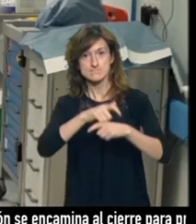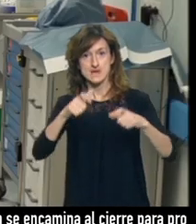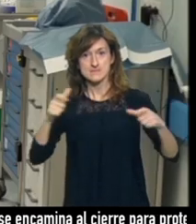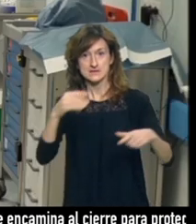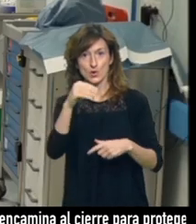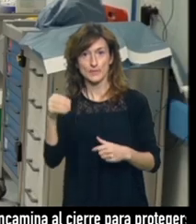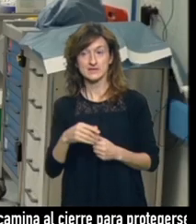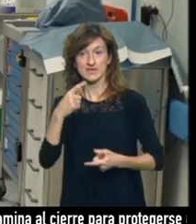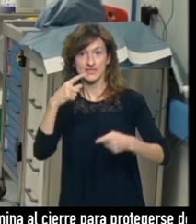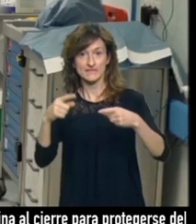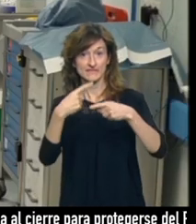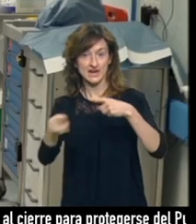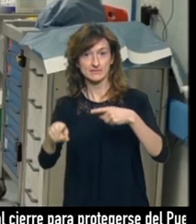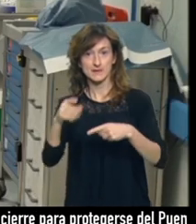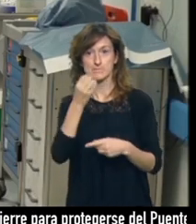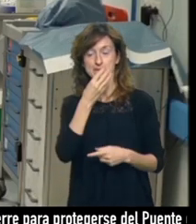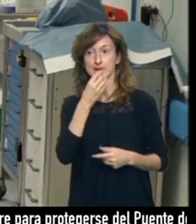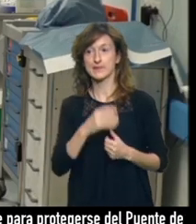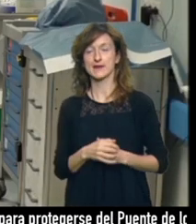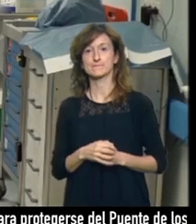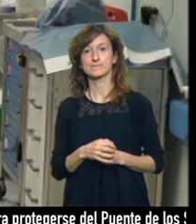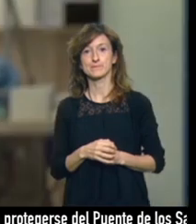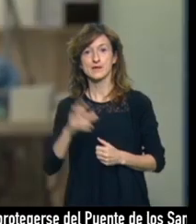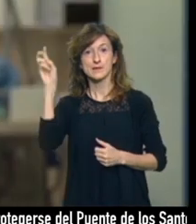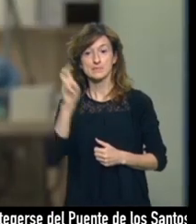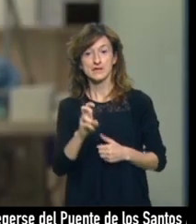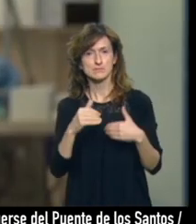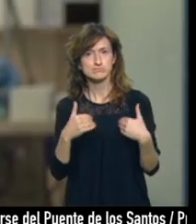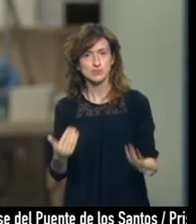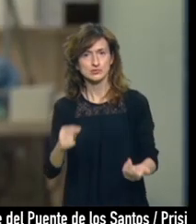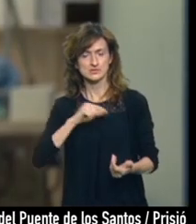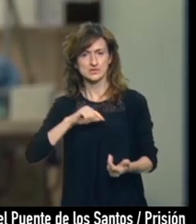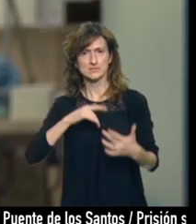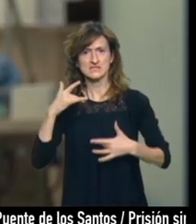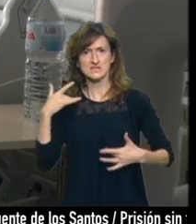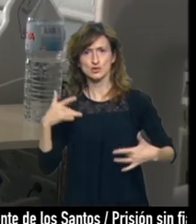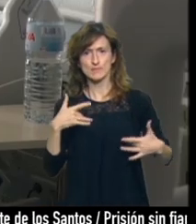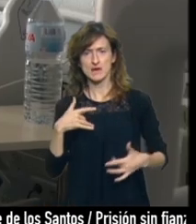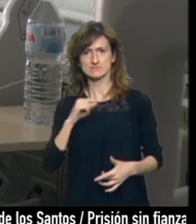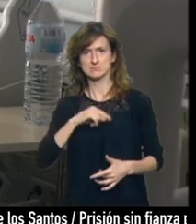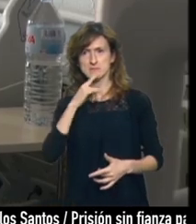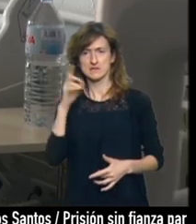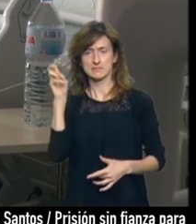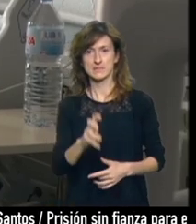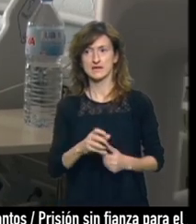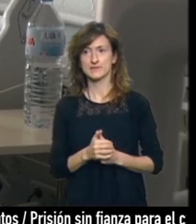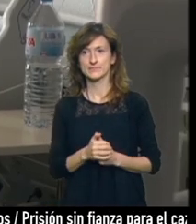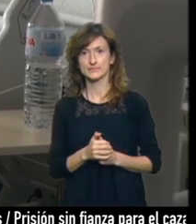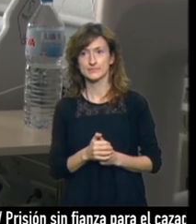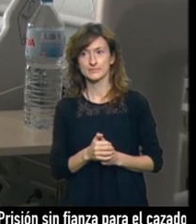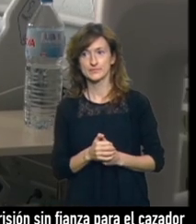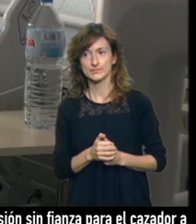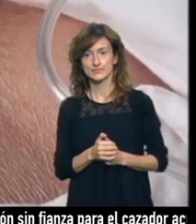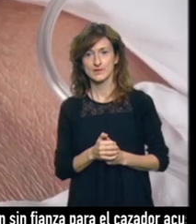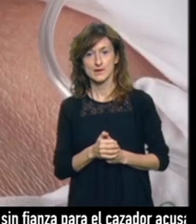Hay algunas diferencias respecto a primavera. Vienen antes, es decir, vienen cuando notan los primeros síntomas. Y te vamos a poner un poco menos de